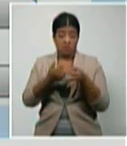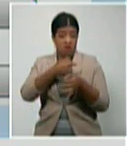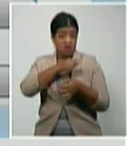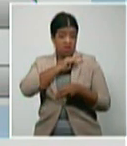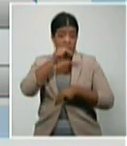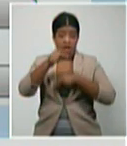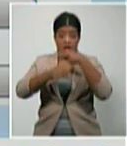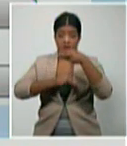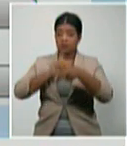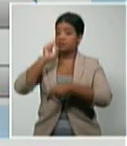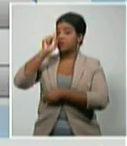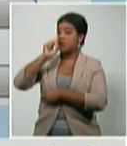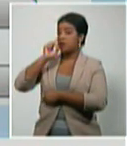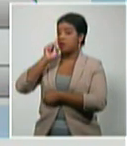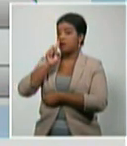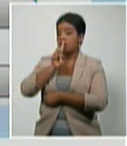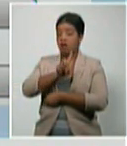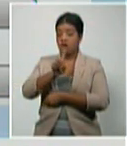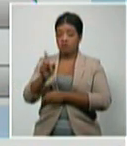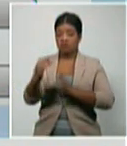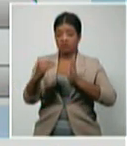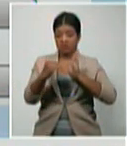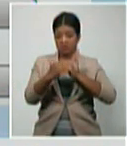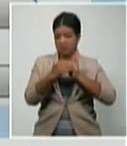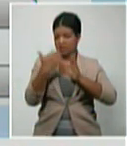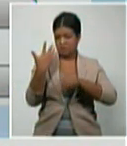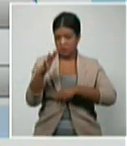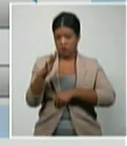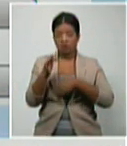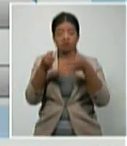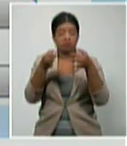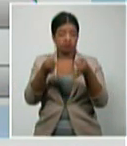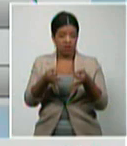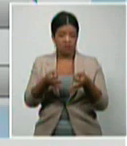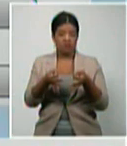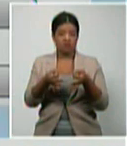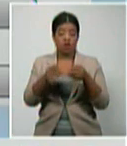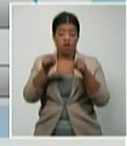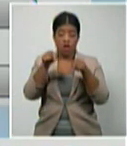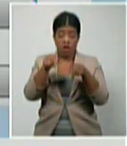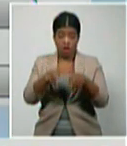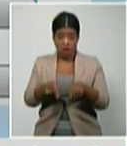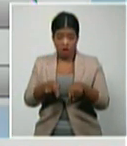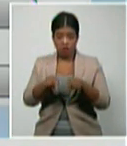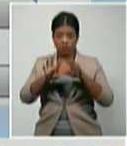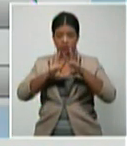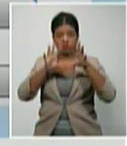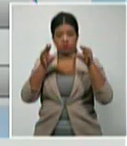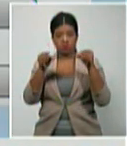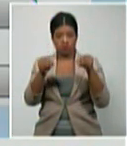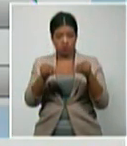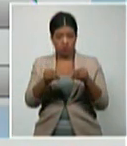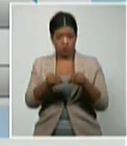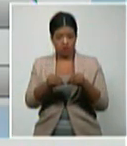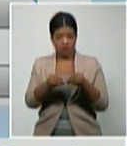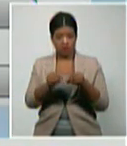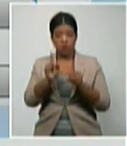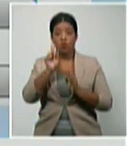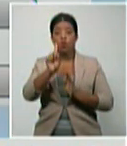11.396 muestras procesadas en el día de ayer, pues ya la cifra se acumula a